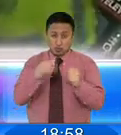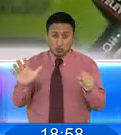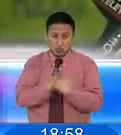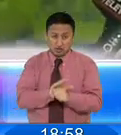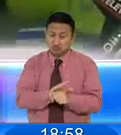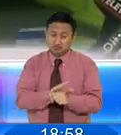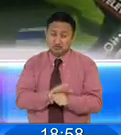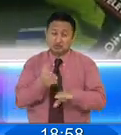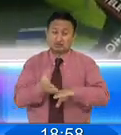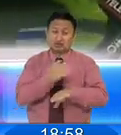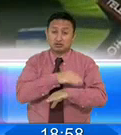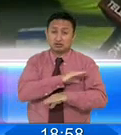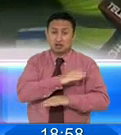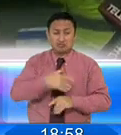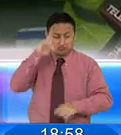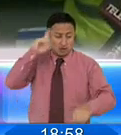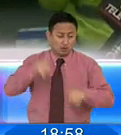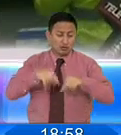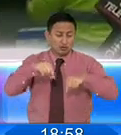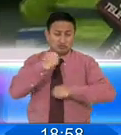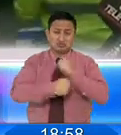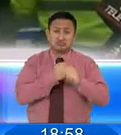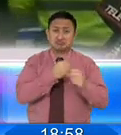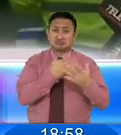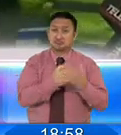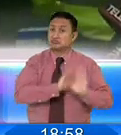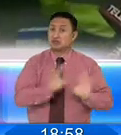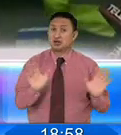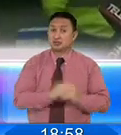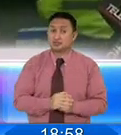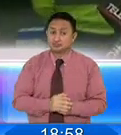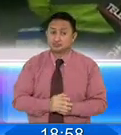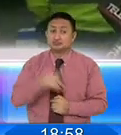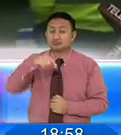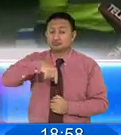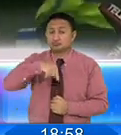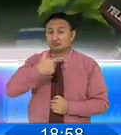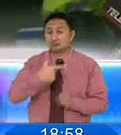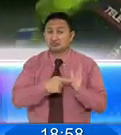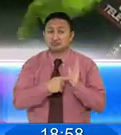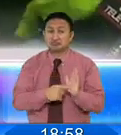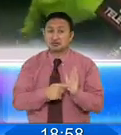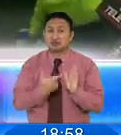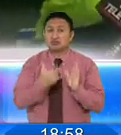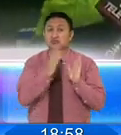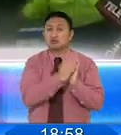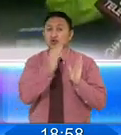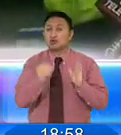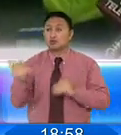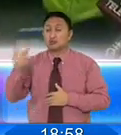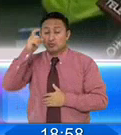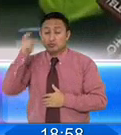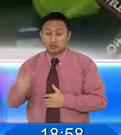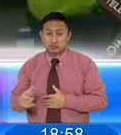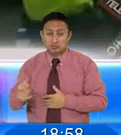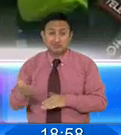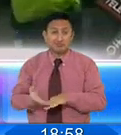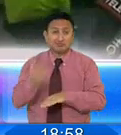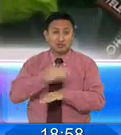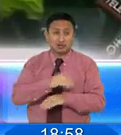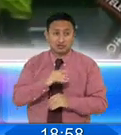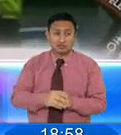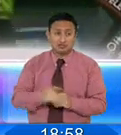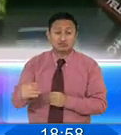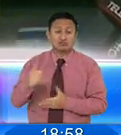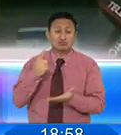una sentencia condenatoria. Fue simplemente una réplica de lo que hizo la fiscal general durante su